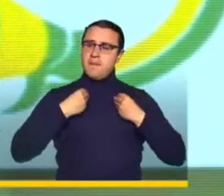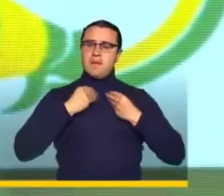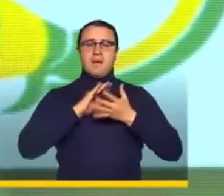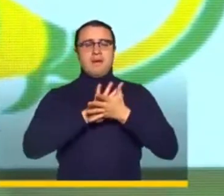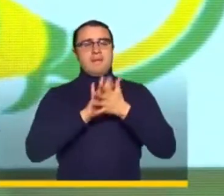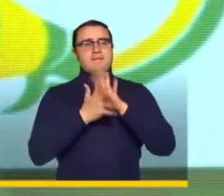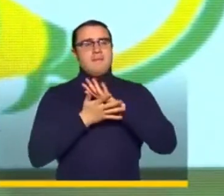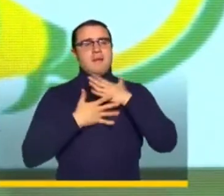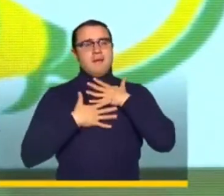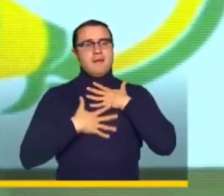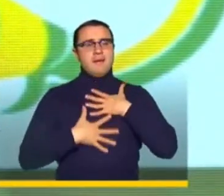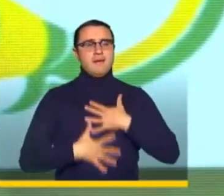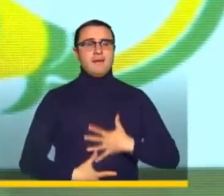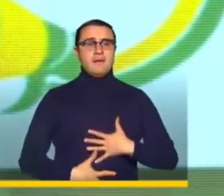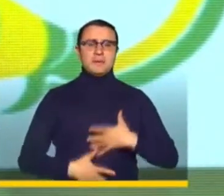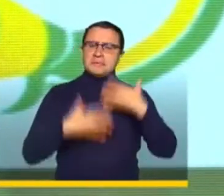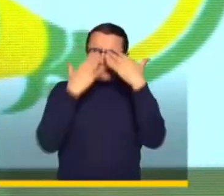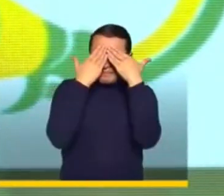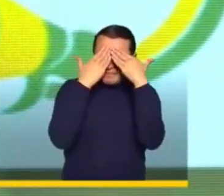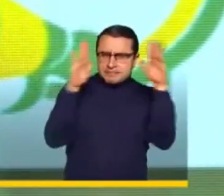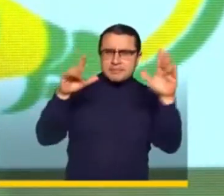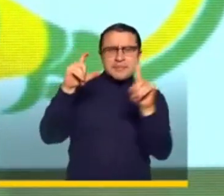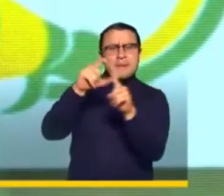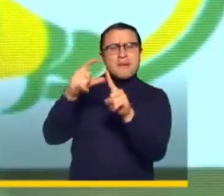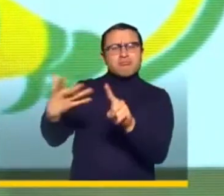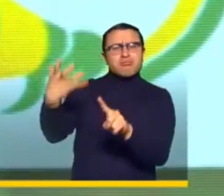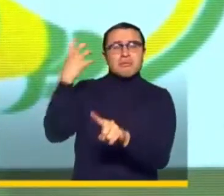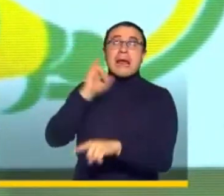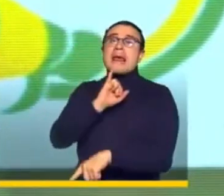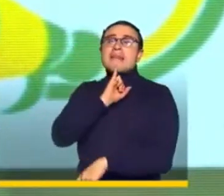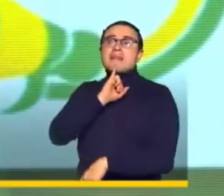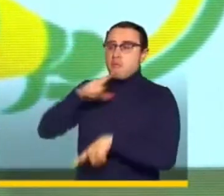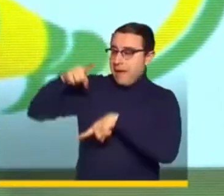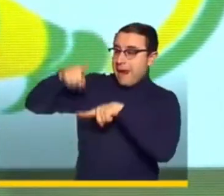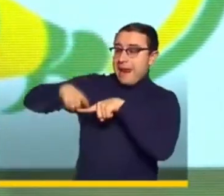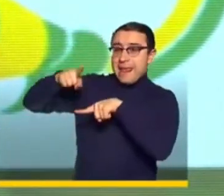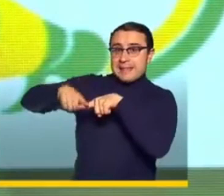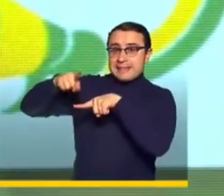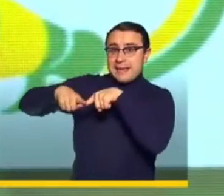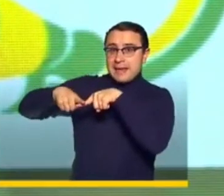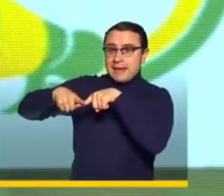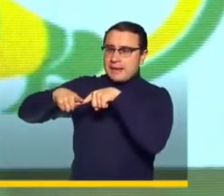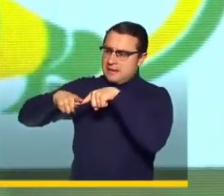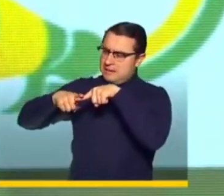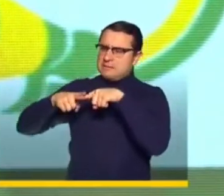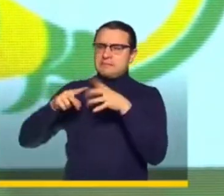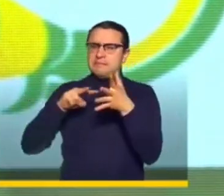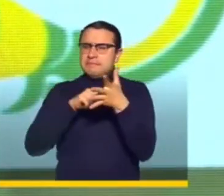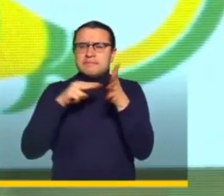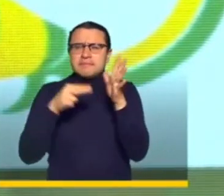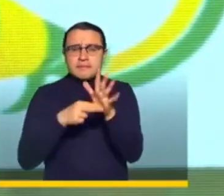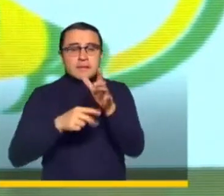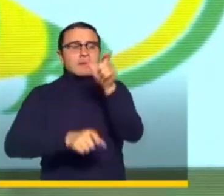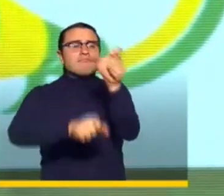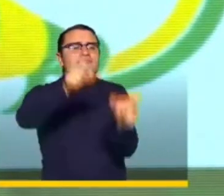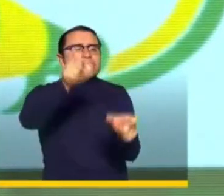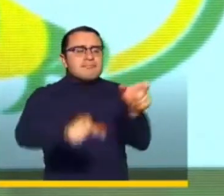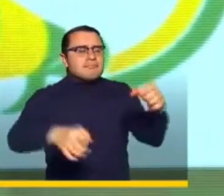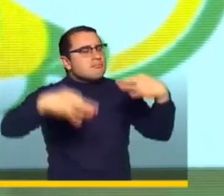Democracia significa, en griego, de allá salió esa palabra, poder del pueblo.